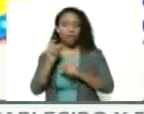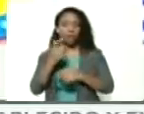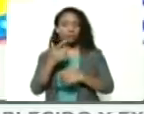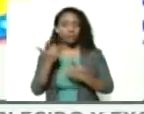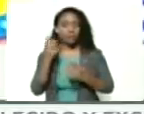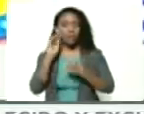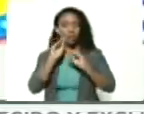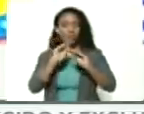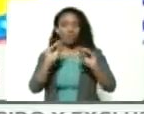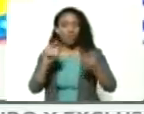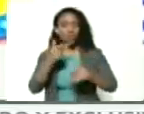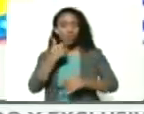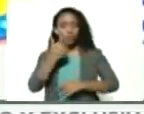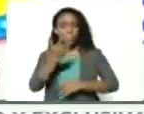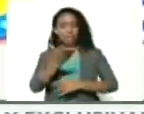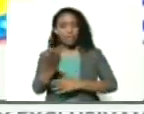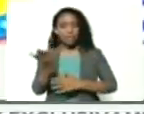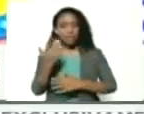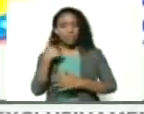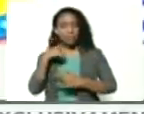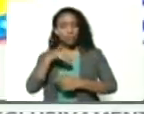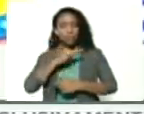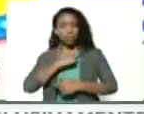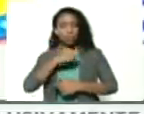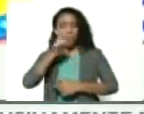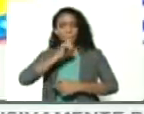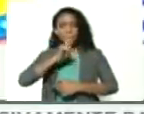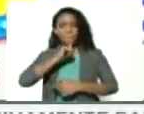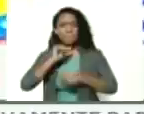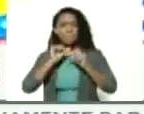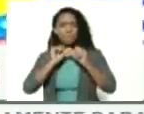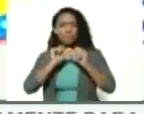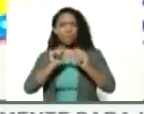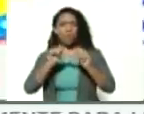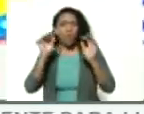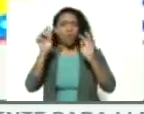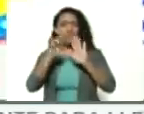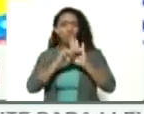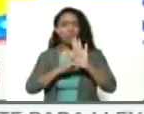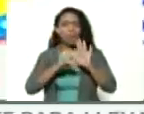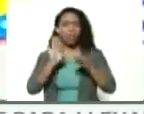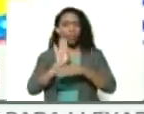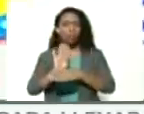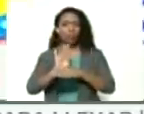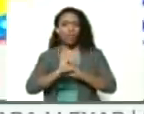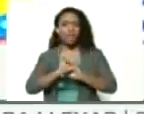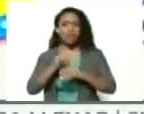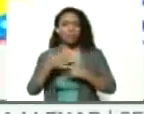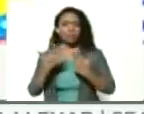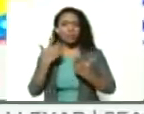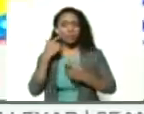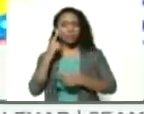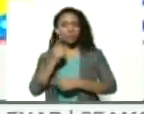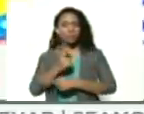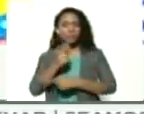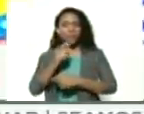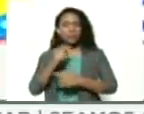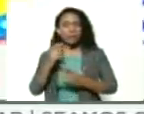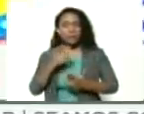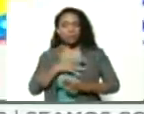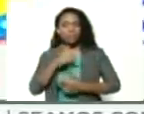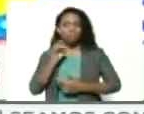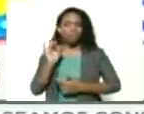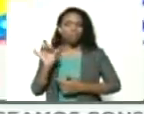llamado, como usted lo dice, a pesar de que hemos aguantado, es a mantener las medidas de prevención. Y finalmente debemos,